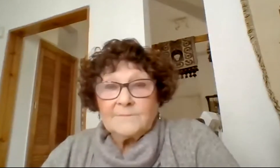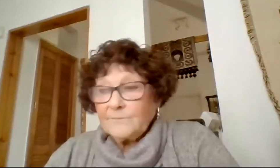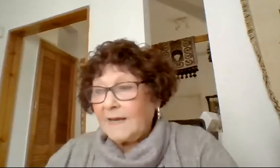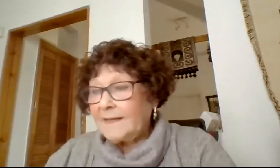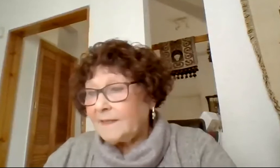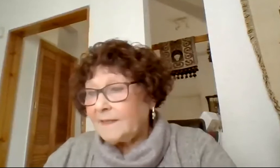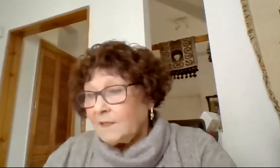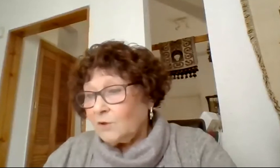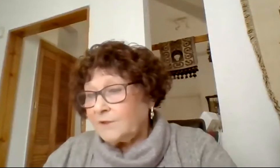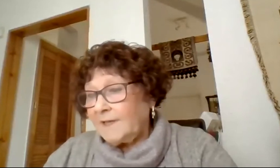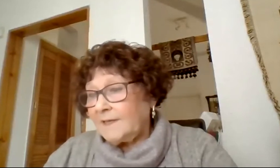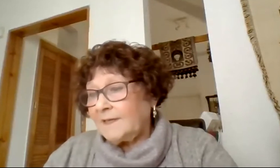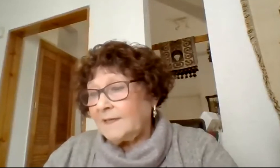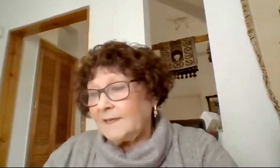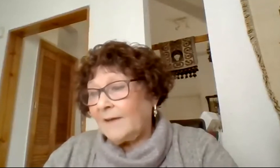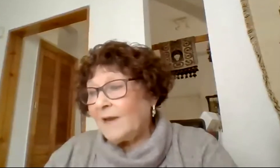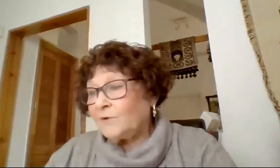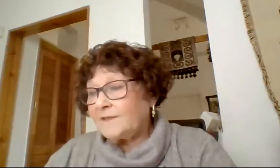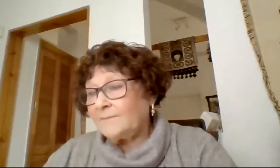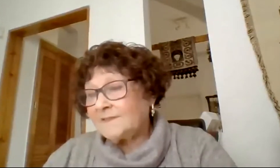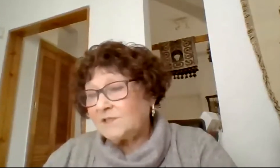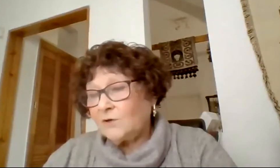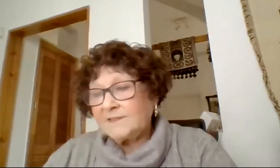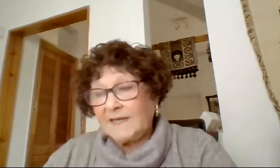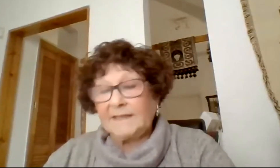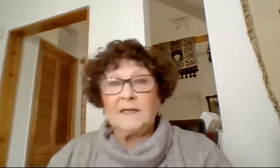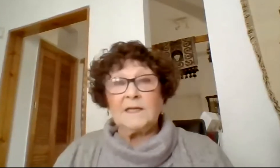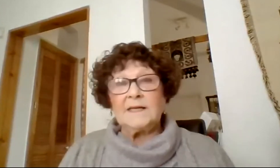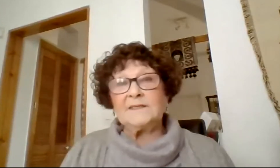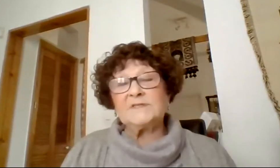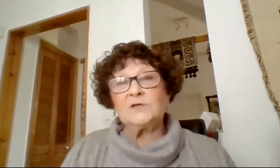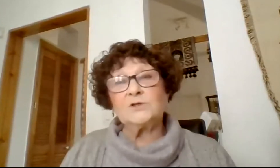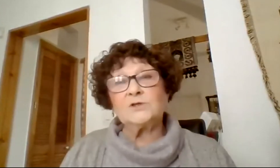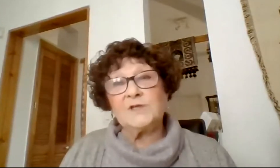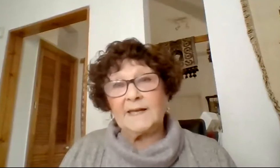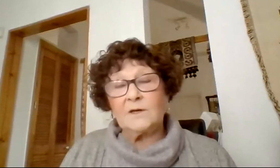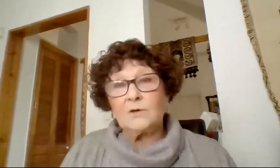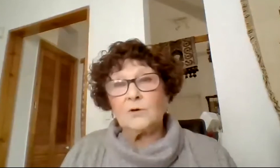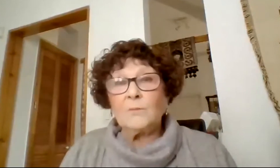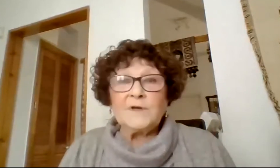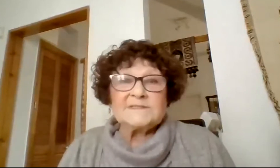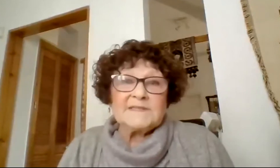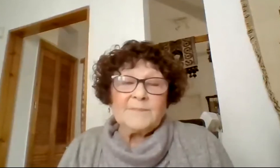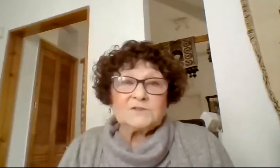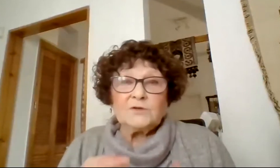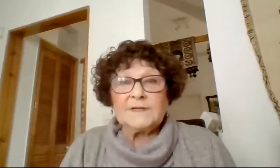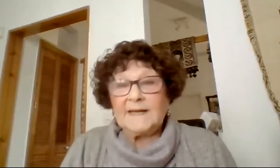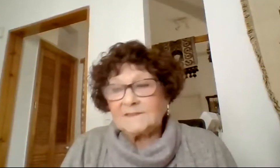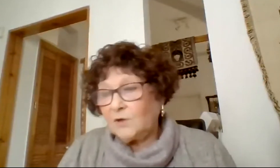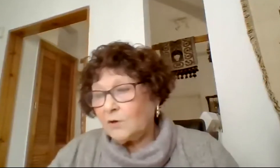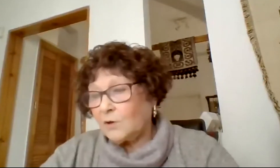inventario, ¿vale? Donde había unas dimensiones que eran la dimensión social, cómo es esa